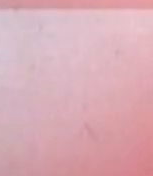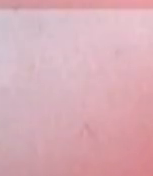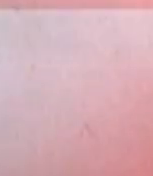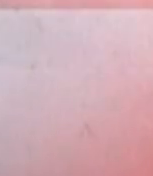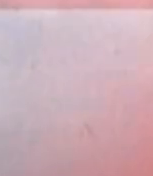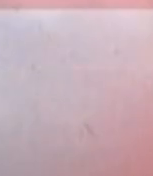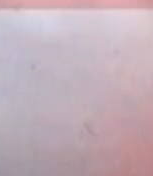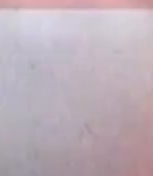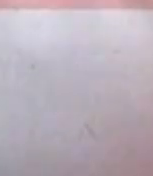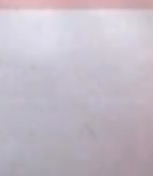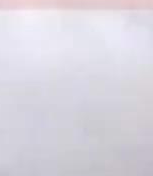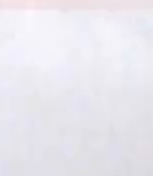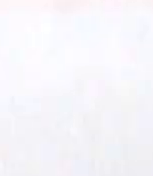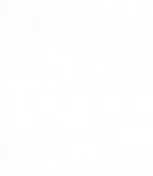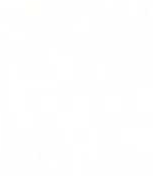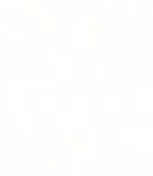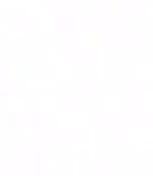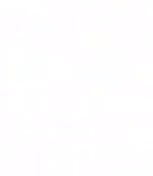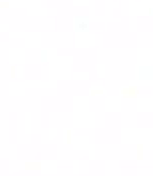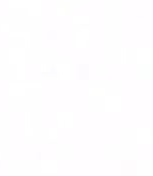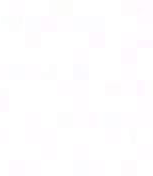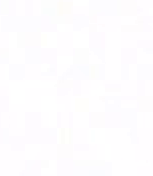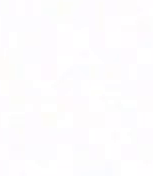el camino de la barbarie.